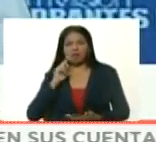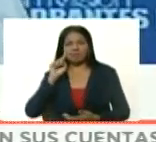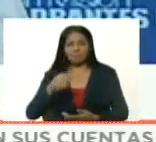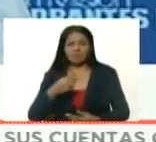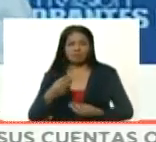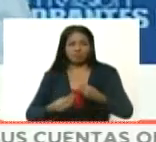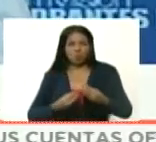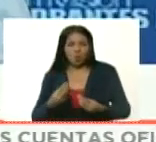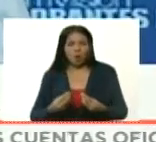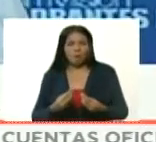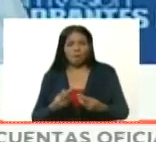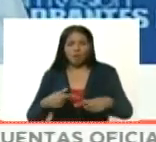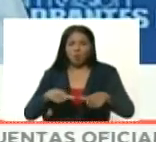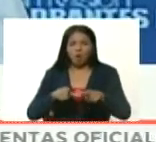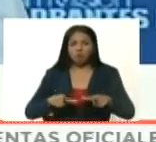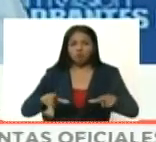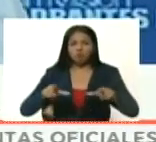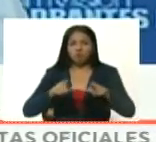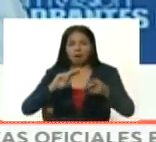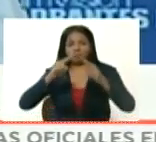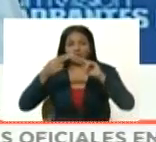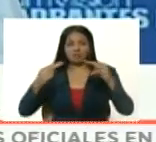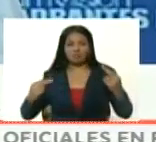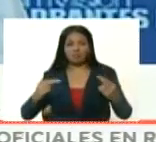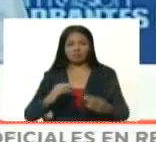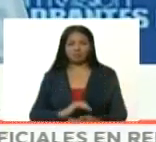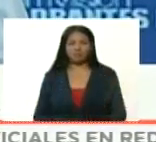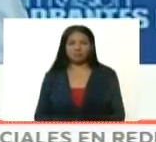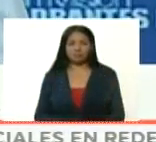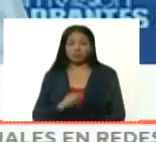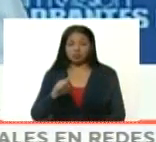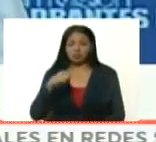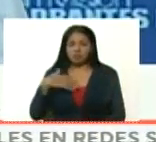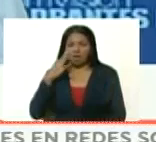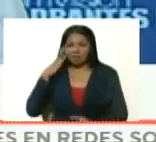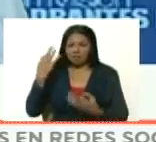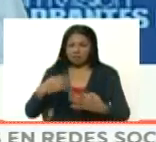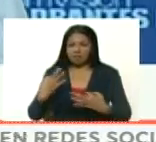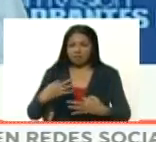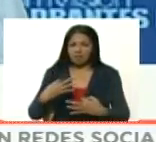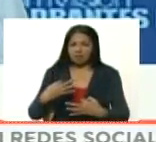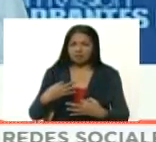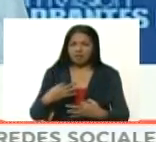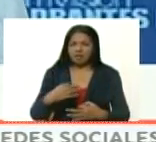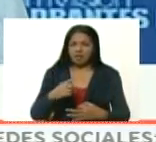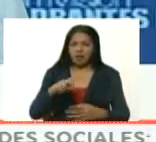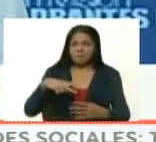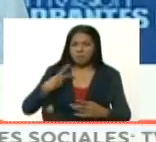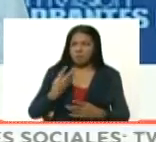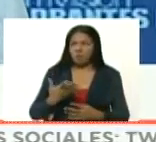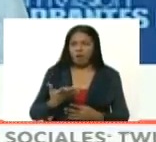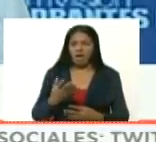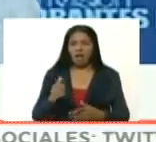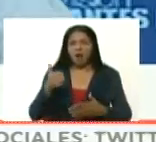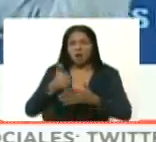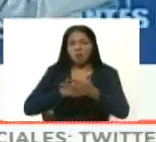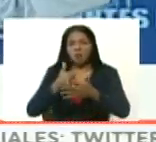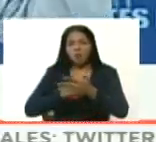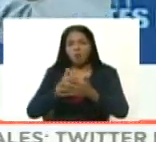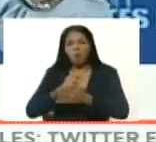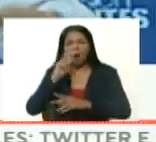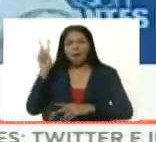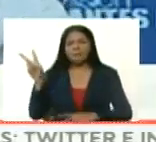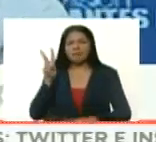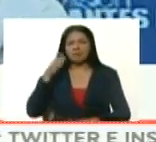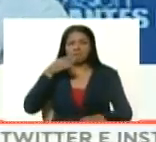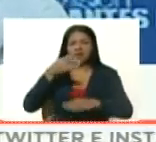se consolidan los cuadrantes de paz, eso me da la certeza de que vale la pena luchar por Venezuela. Vayan a